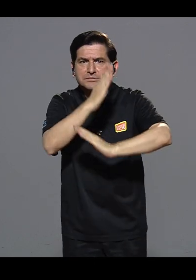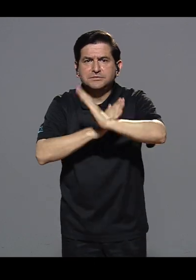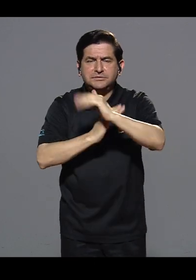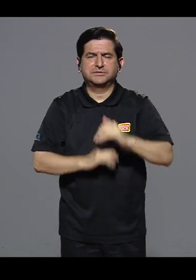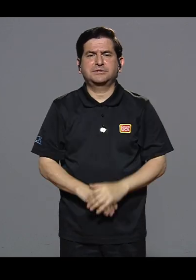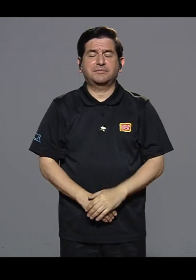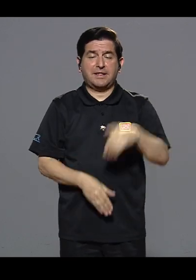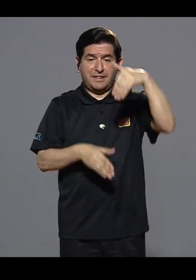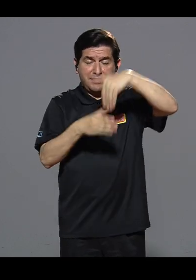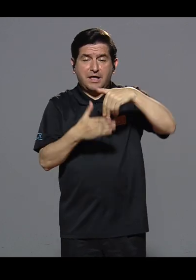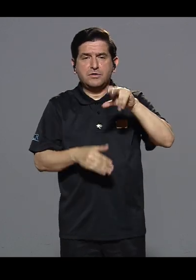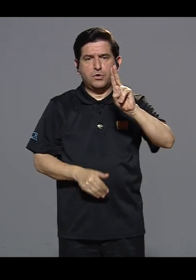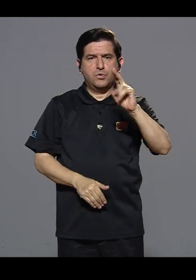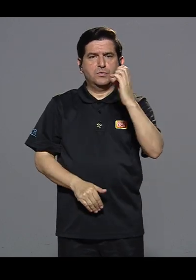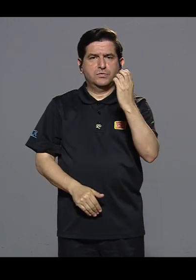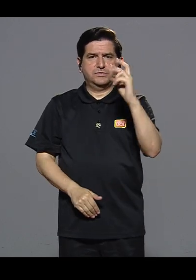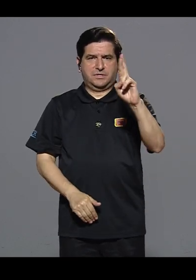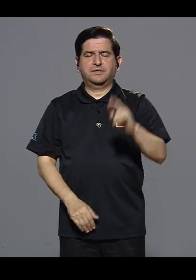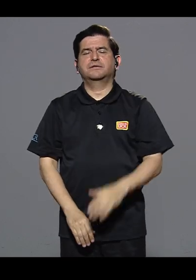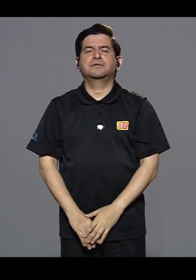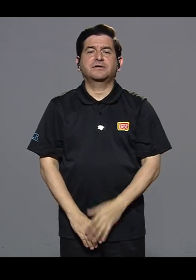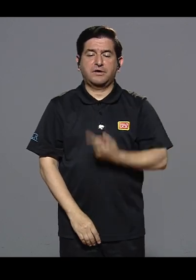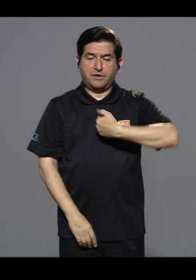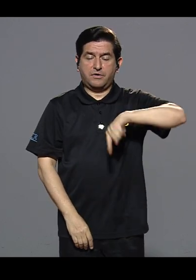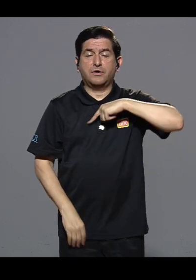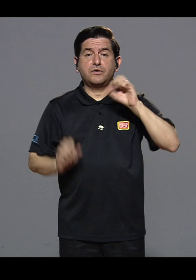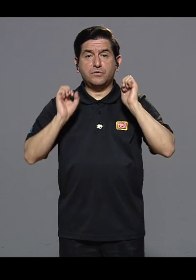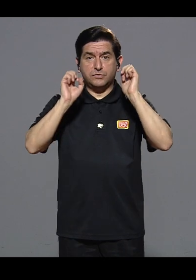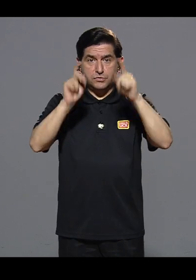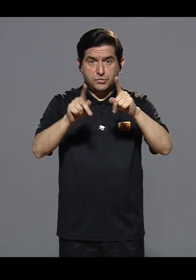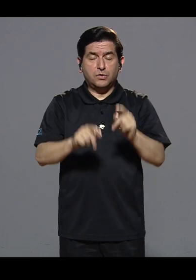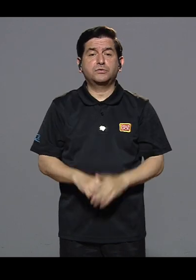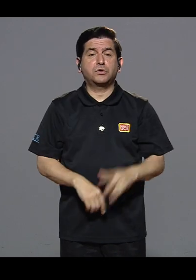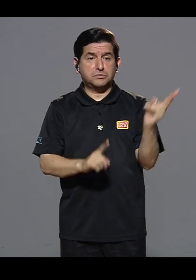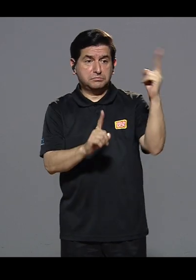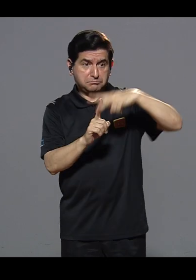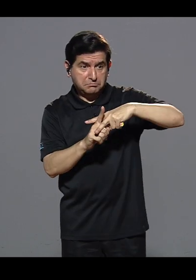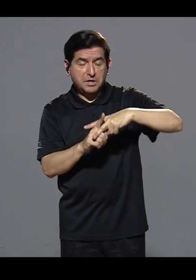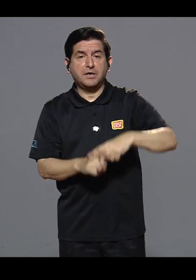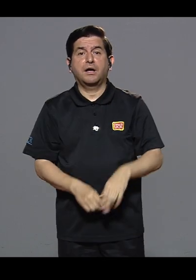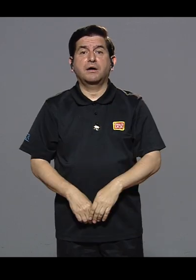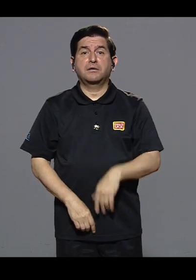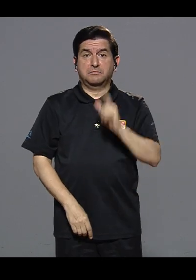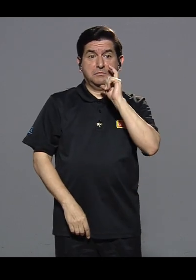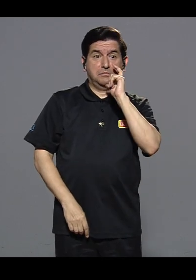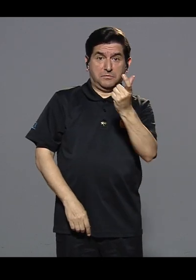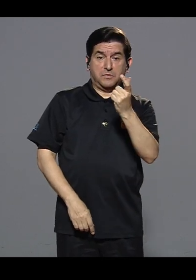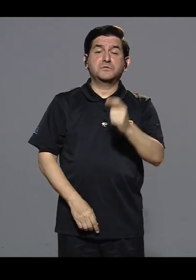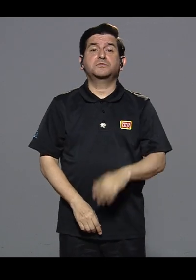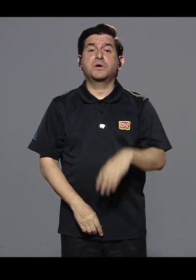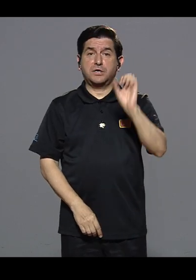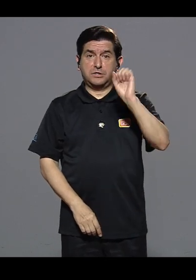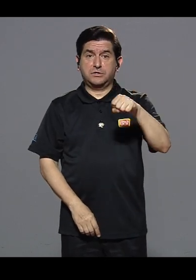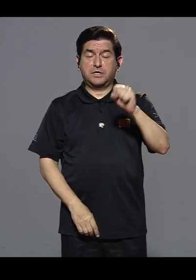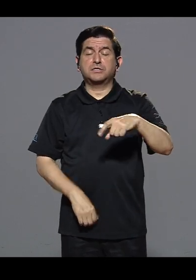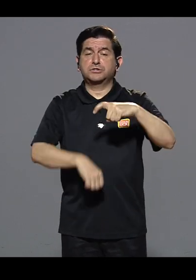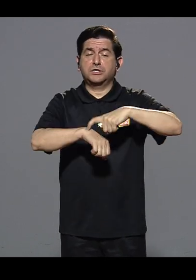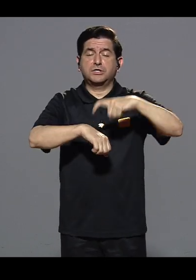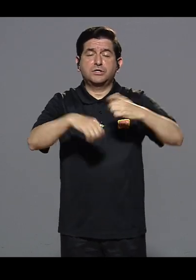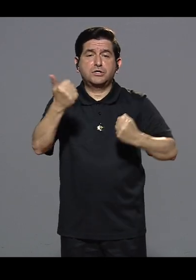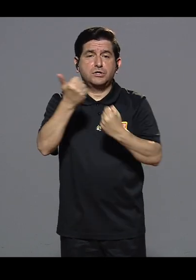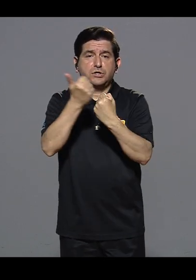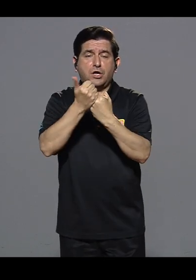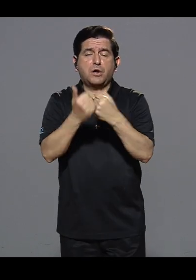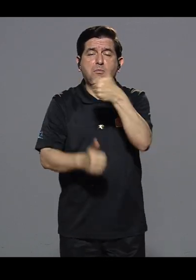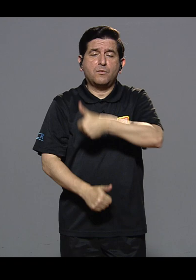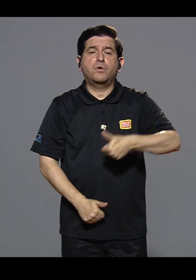con discapacidad en la Universidad de Costa Rica. Tuvimos la oportunidad de aplicar y afortunadamente nos dieron estos